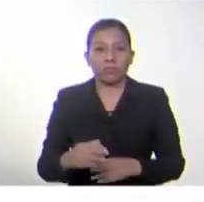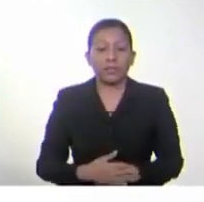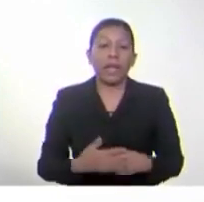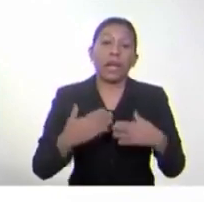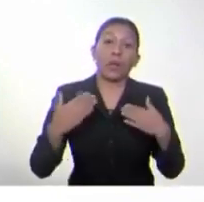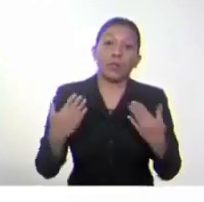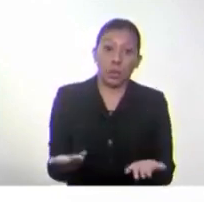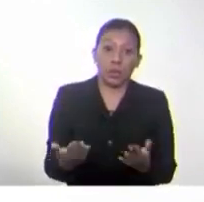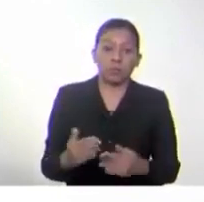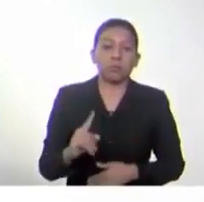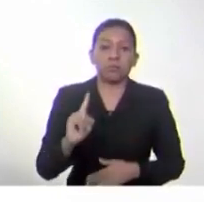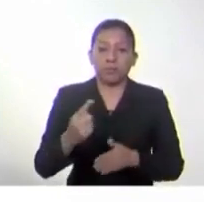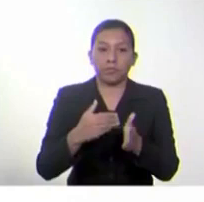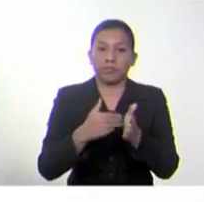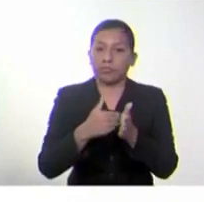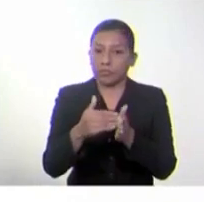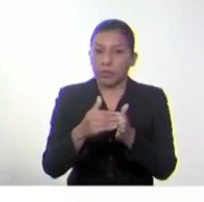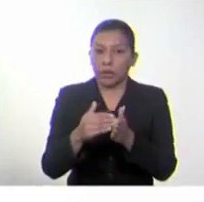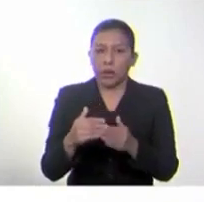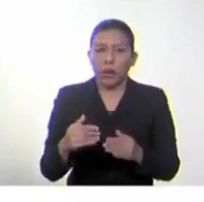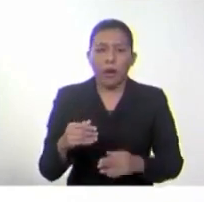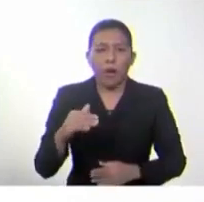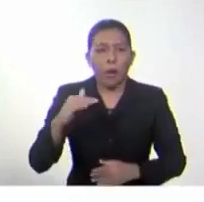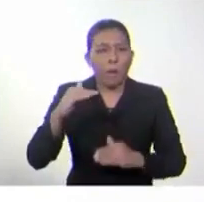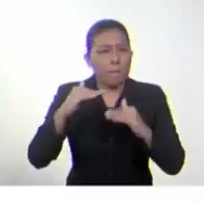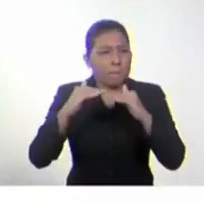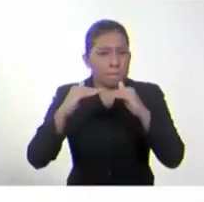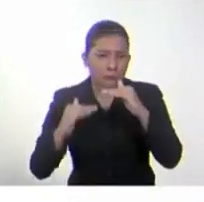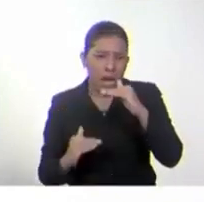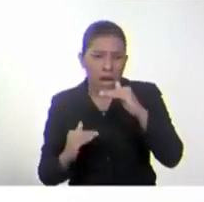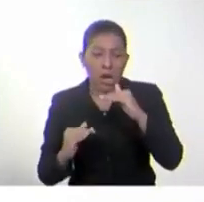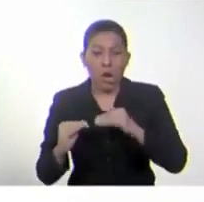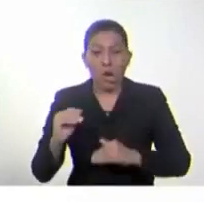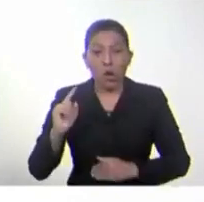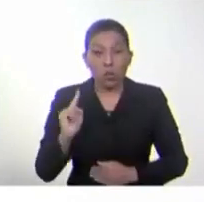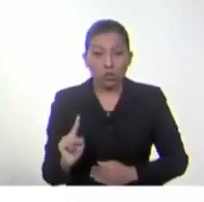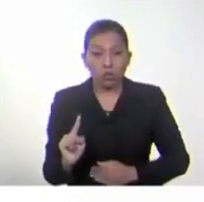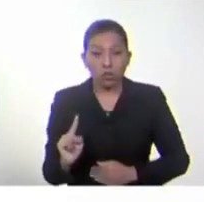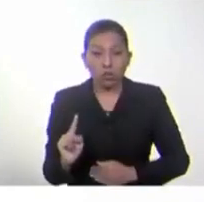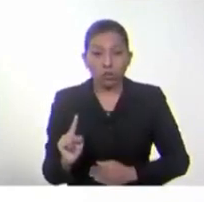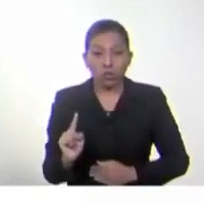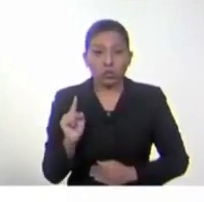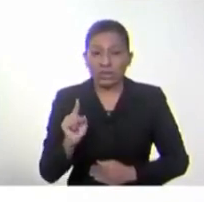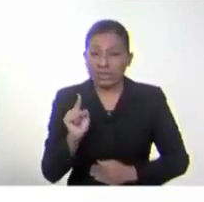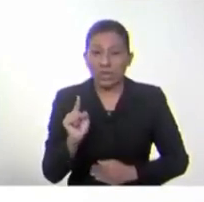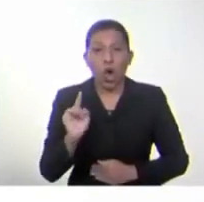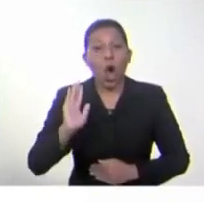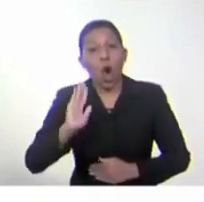se inicia con el coeficiente más bajo, el 1, o un coeficiente tal que logre